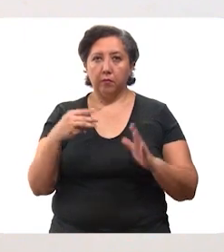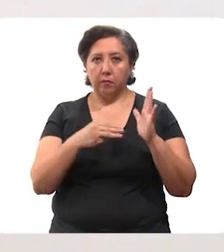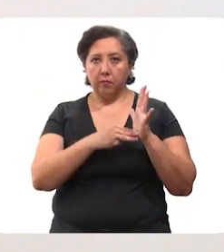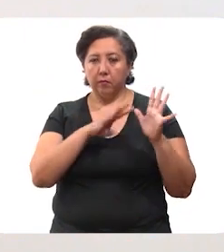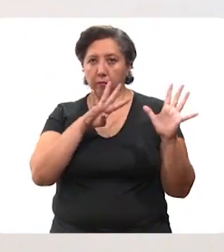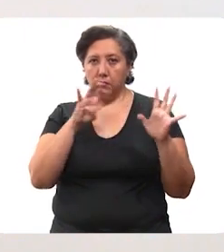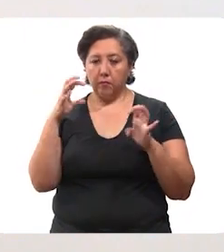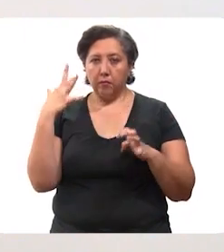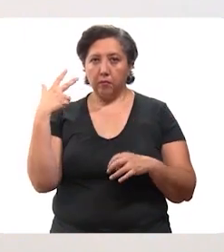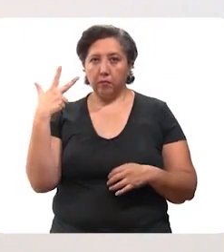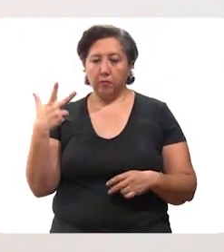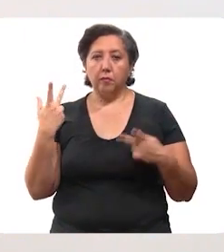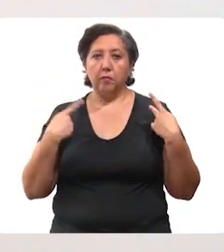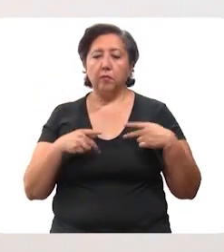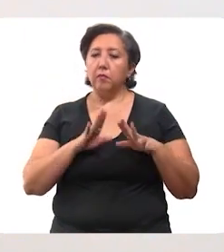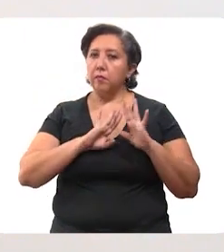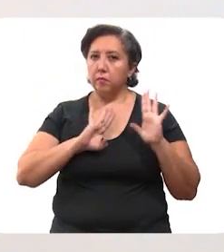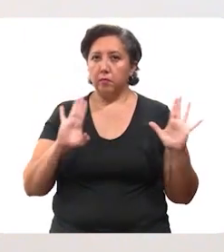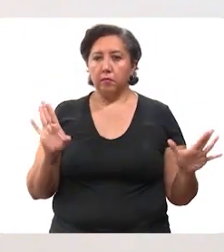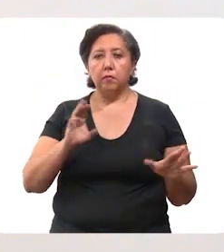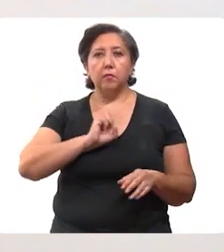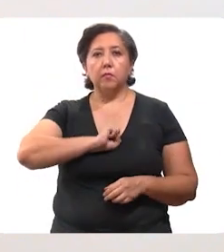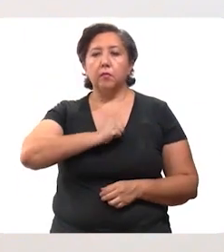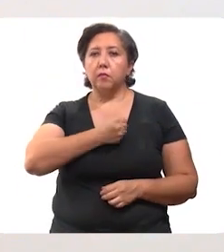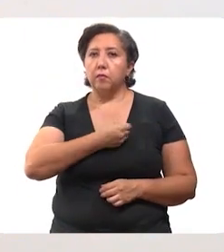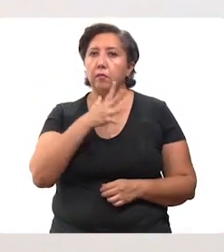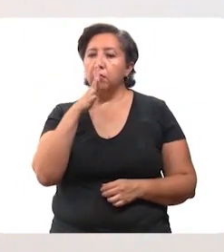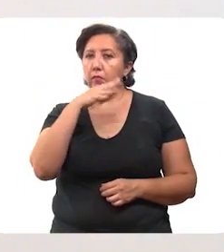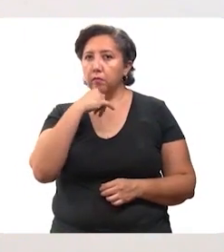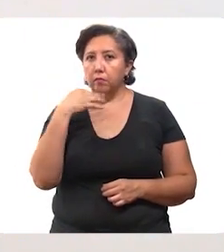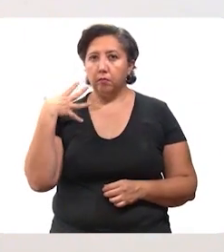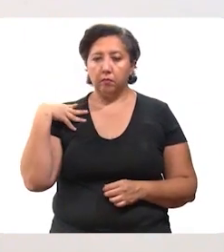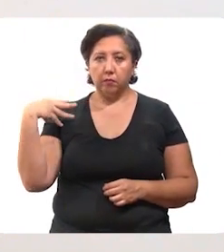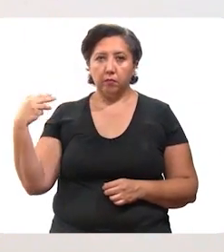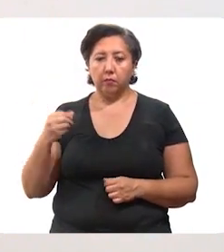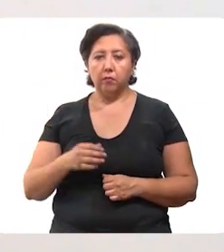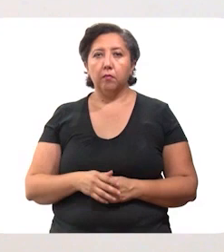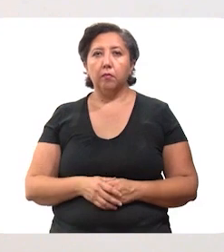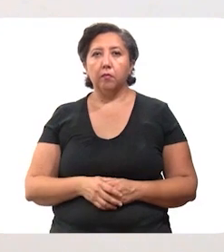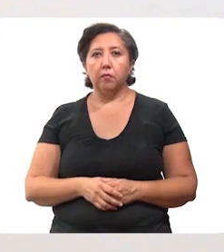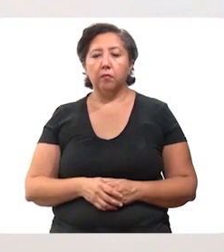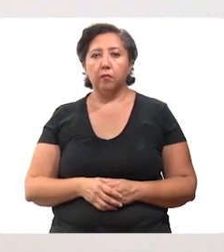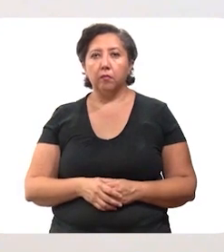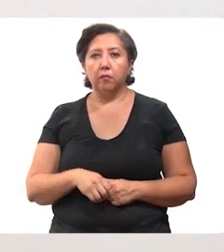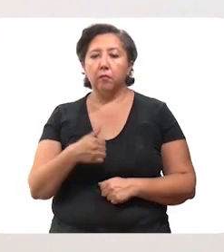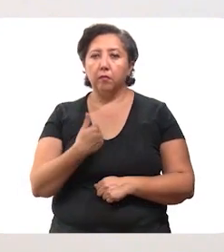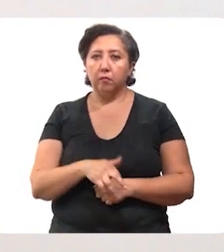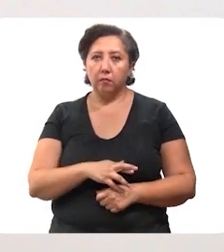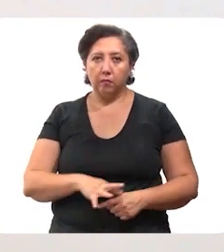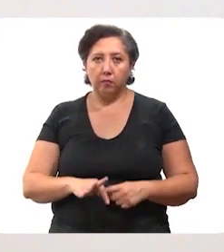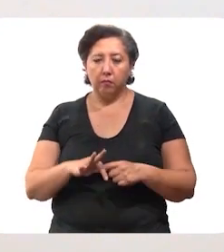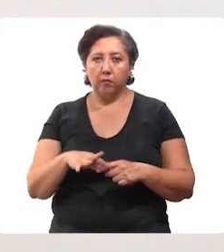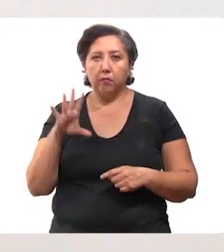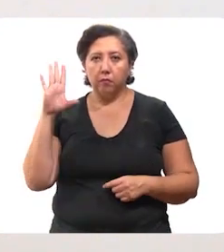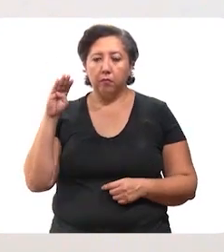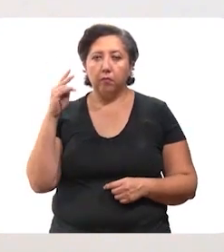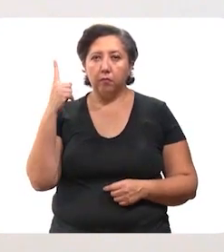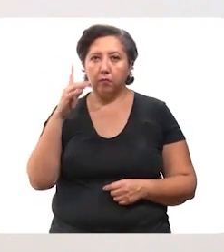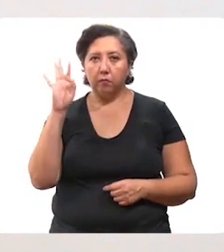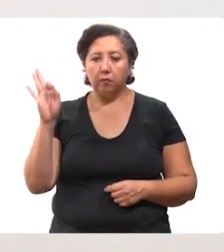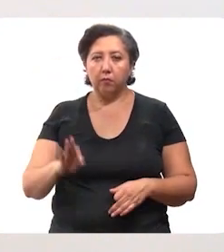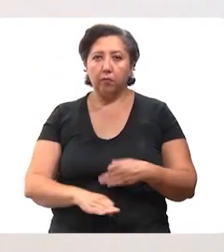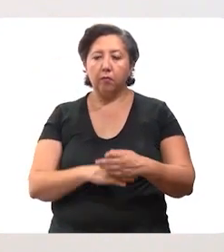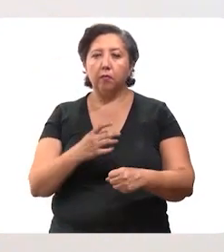,958 pacientes ya se recuperaron, no presentan síntomas ni pueden contagiar. Esta cifra representa el 91